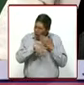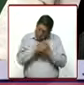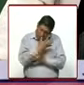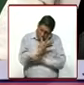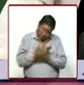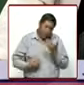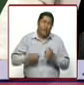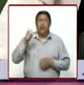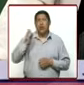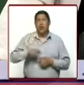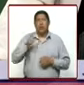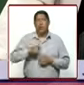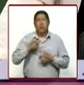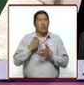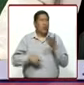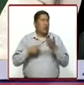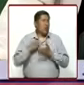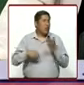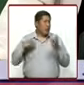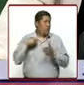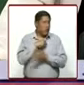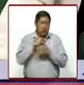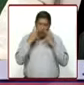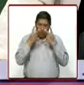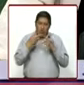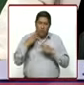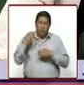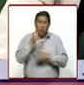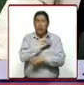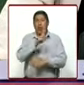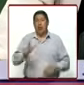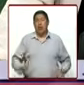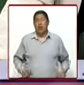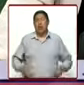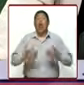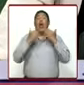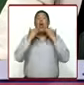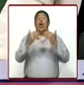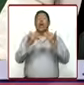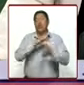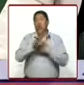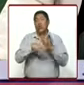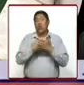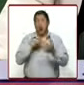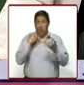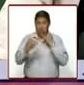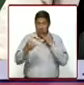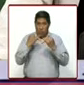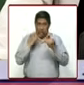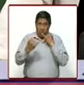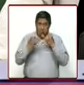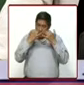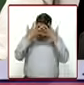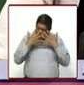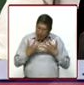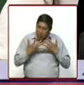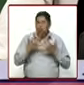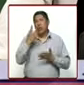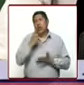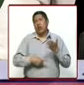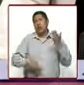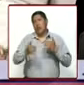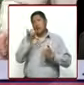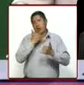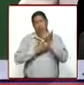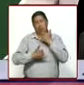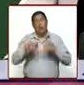recursos necesarios que hemos visto como gobierno municipal. Gracias por toda la información. Lamentamos realmente lo que están